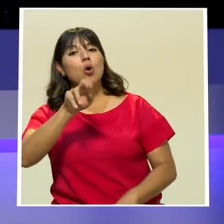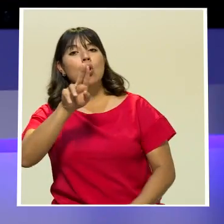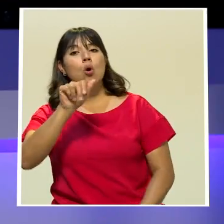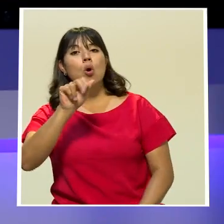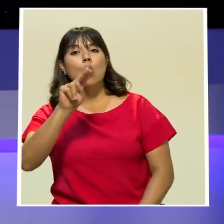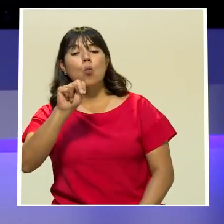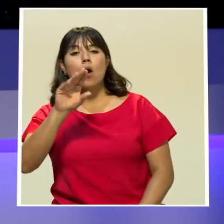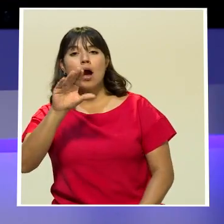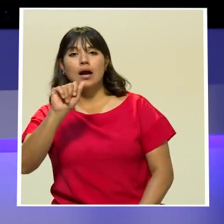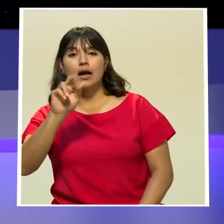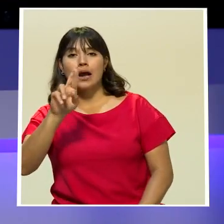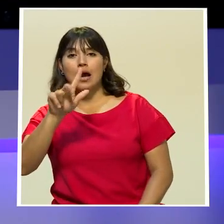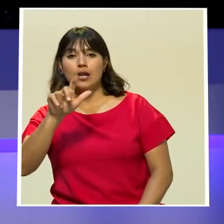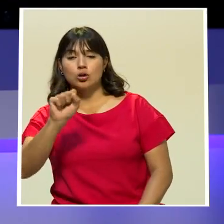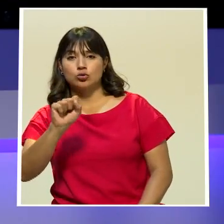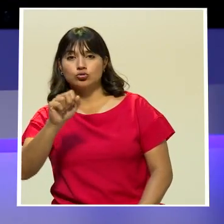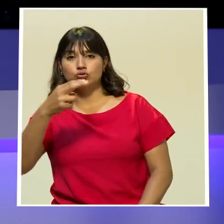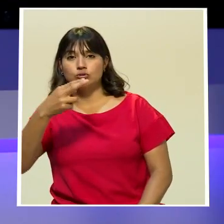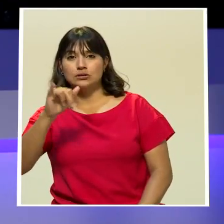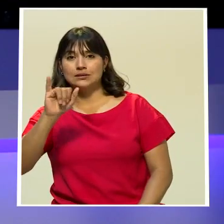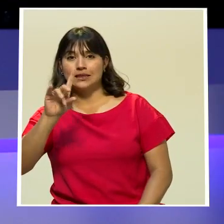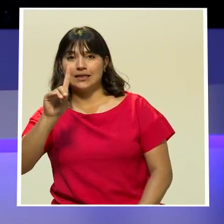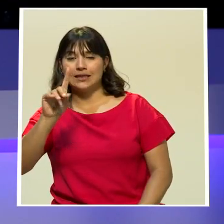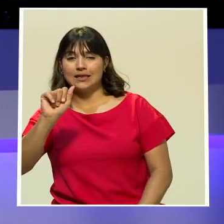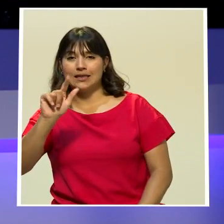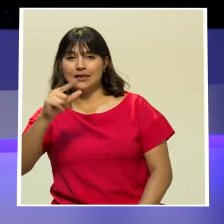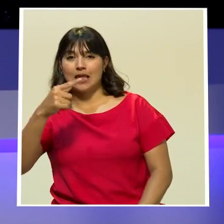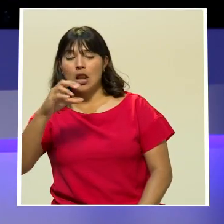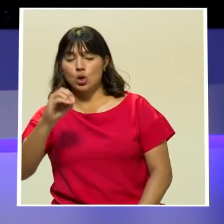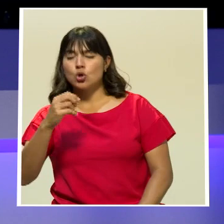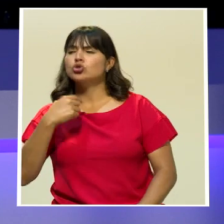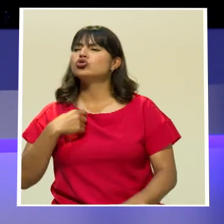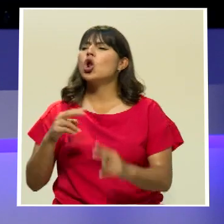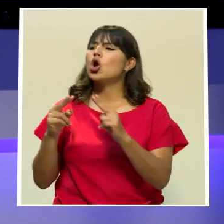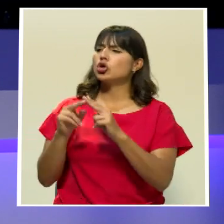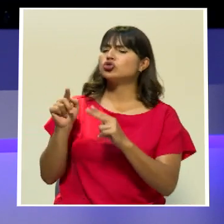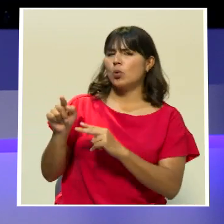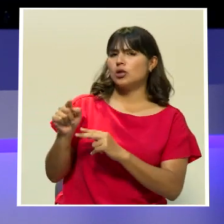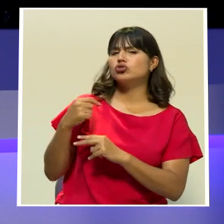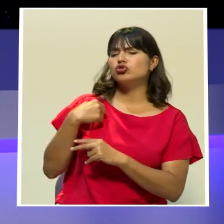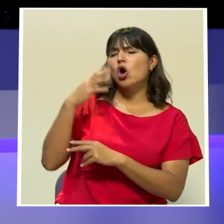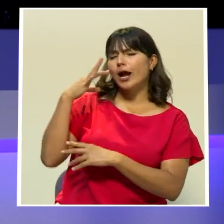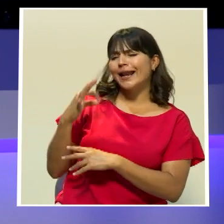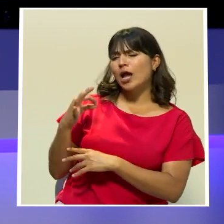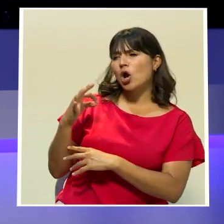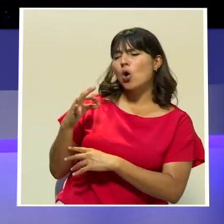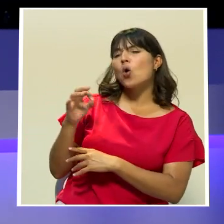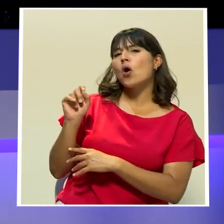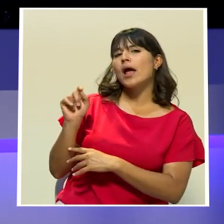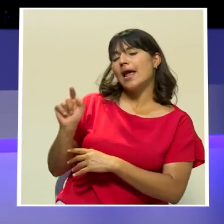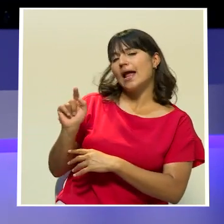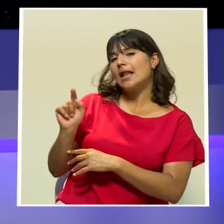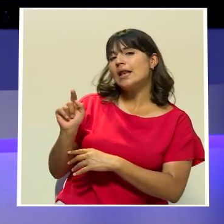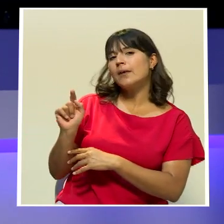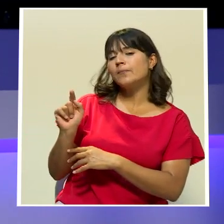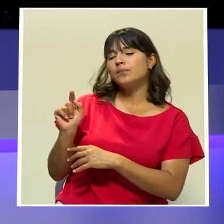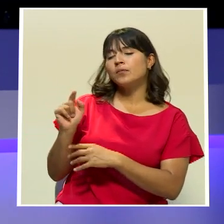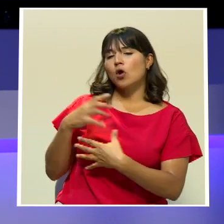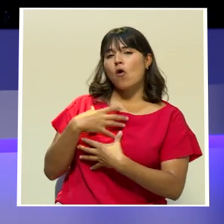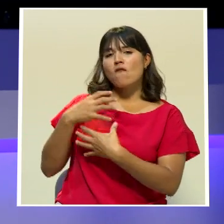conozco a Juan Carlos y creo que es una persona de convicciones democráticas y creo que sabe